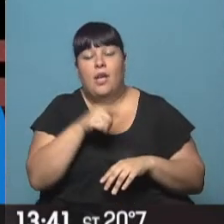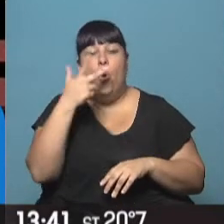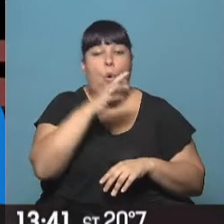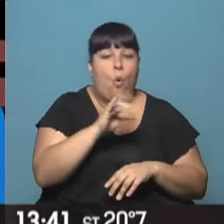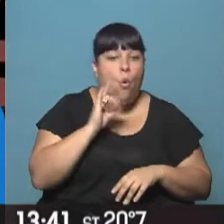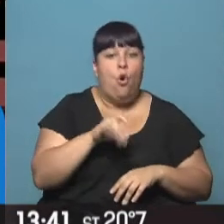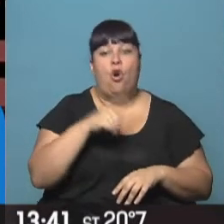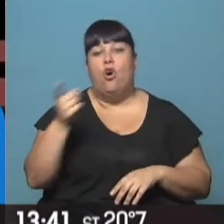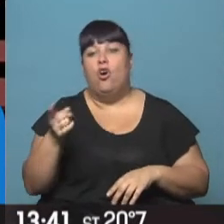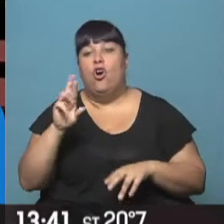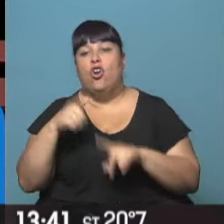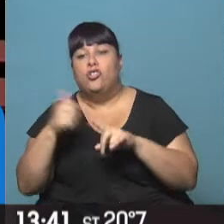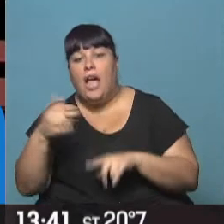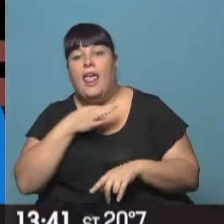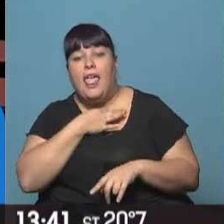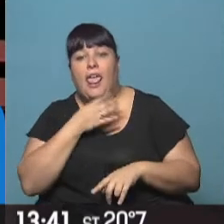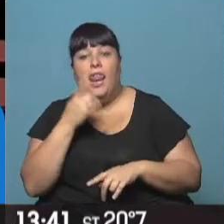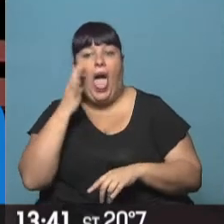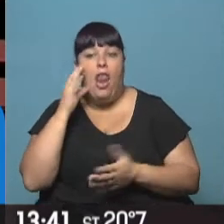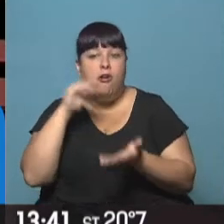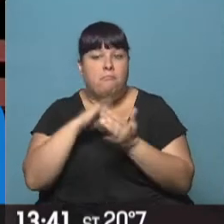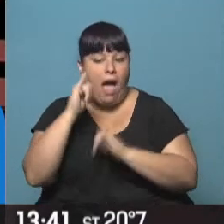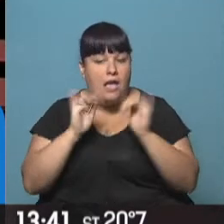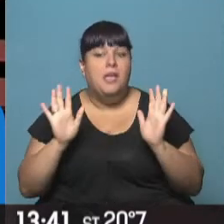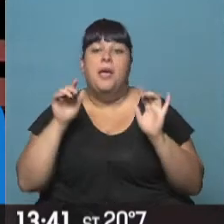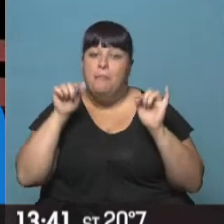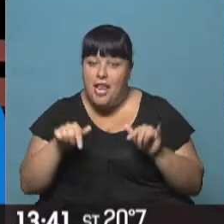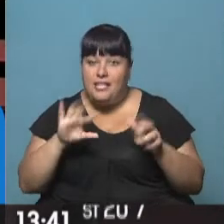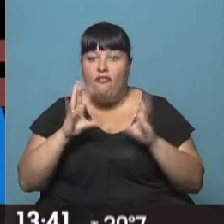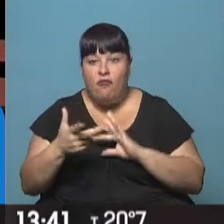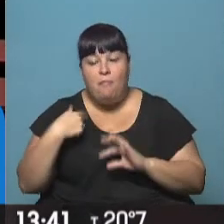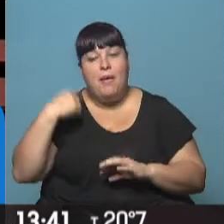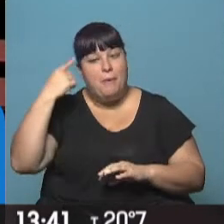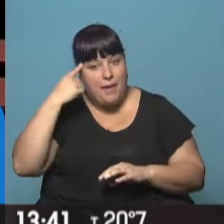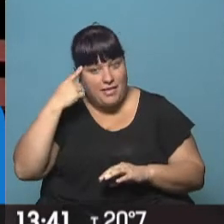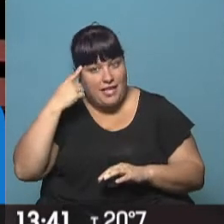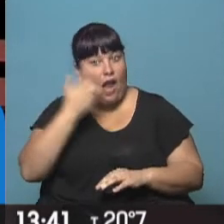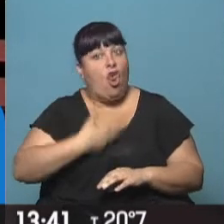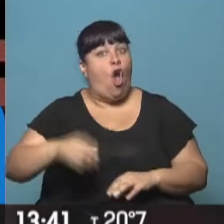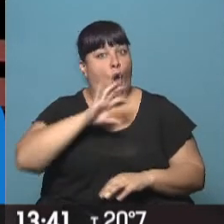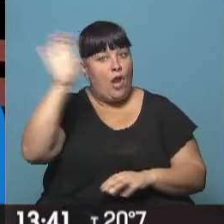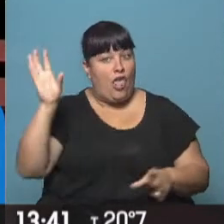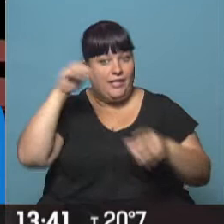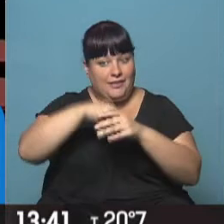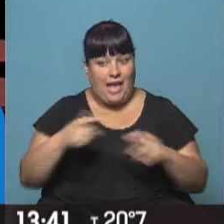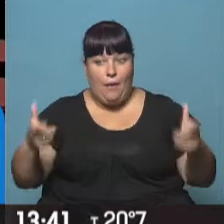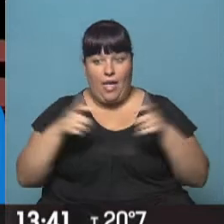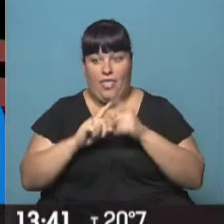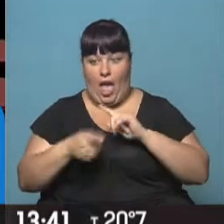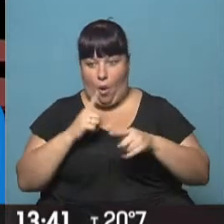Hugo, Roxana quieren ampliar, pero diría que el pensamiento de los gobernadores que hemos participado en el